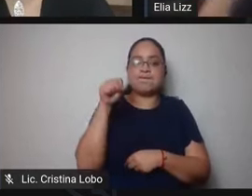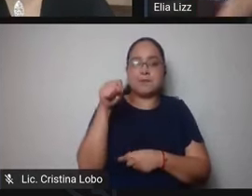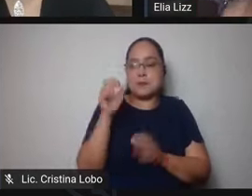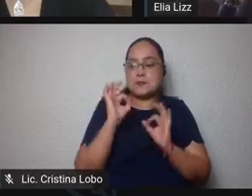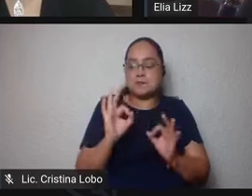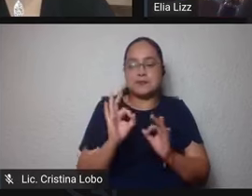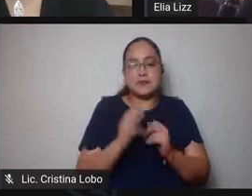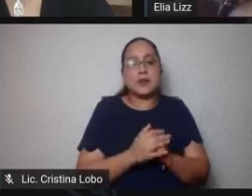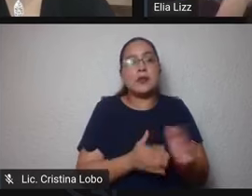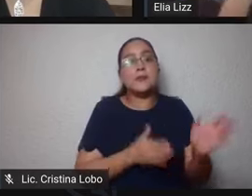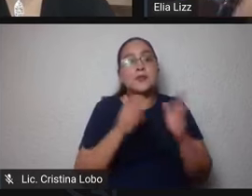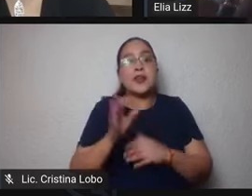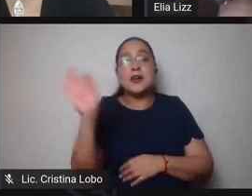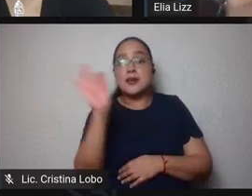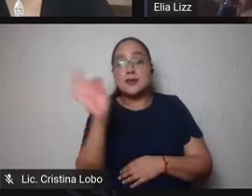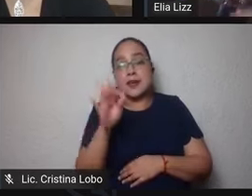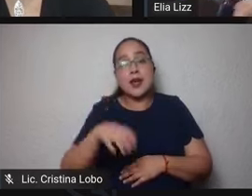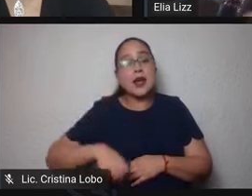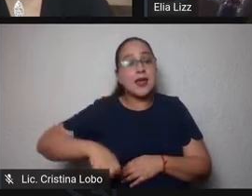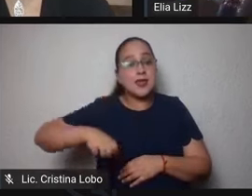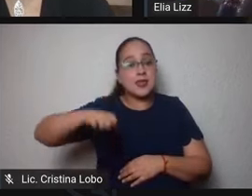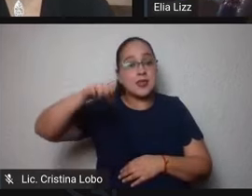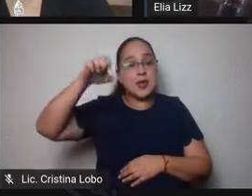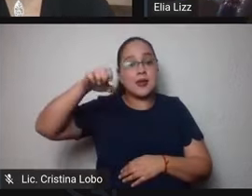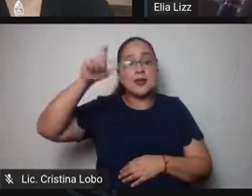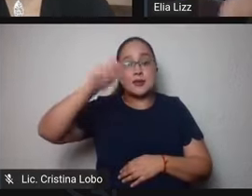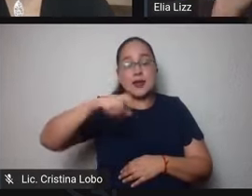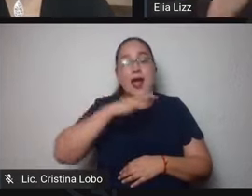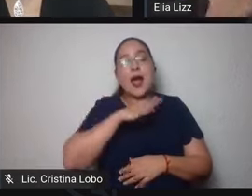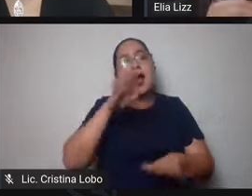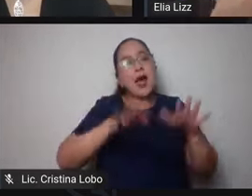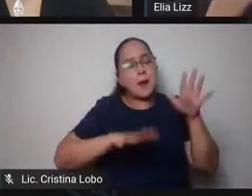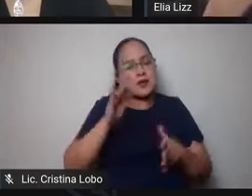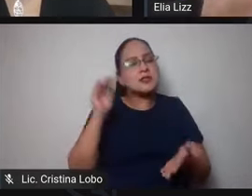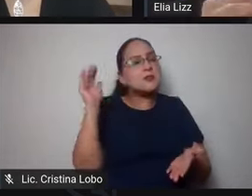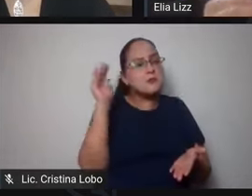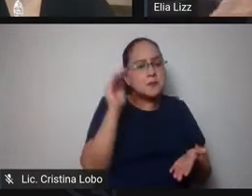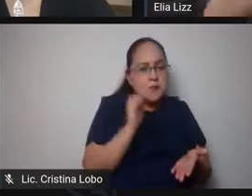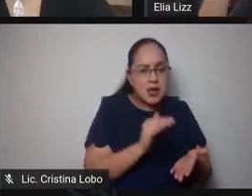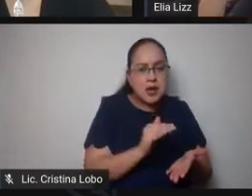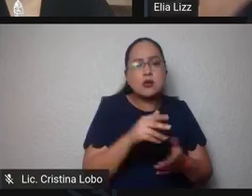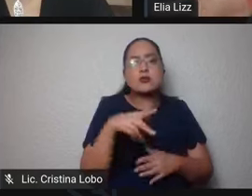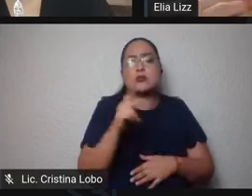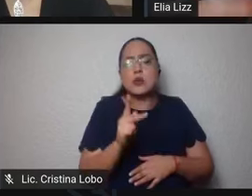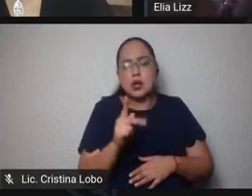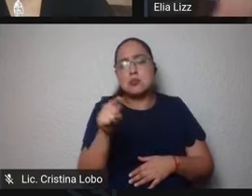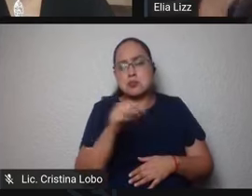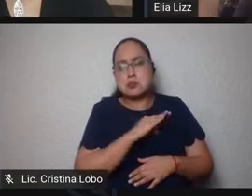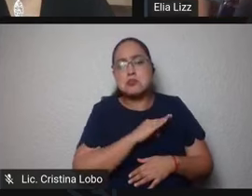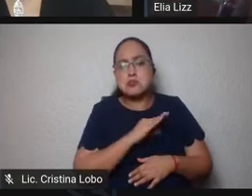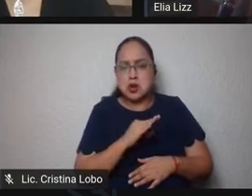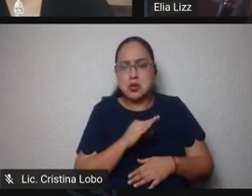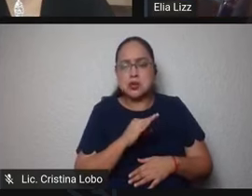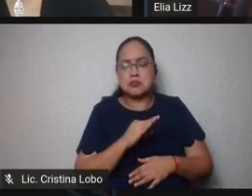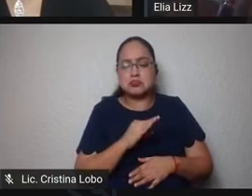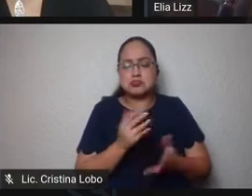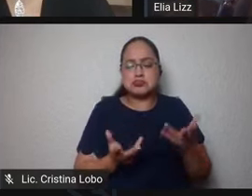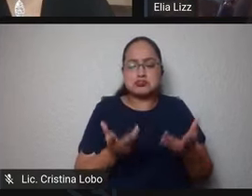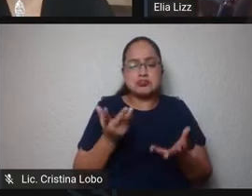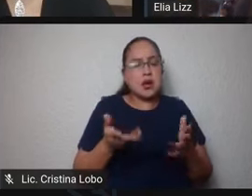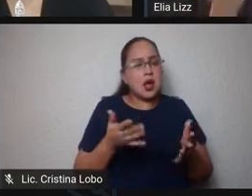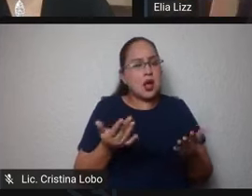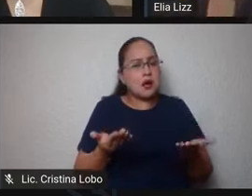que conforme avanza la edad, baja un poco la potencia sexual, pero se puede llegar a compensar. Primero ve la